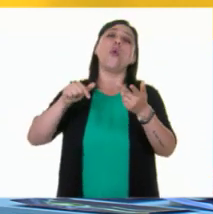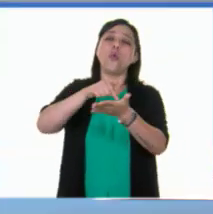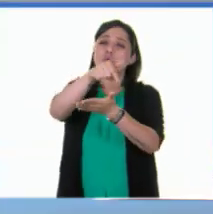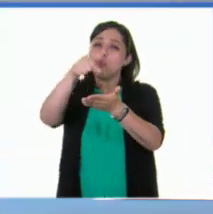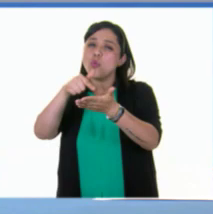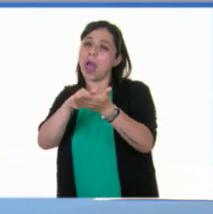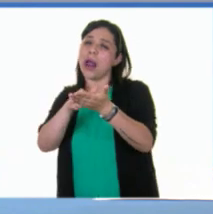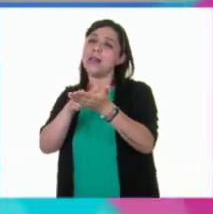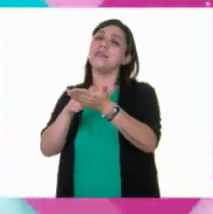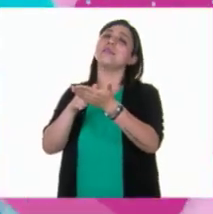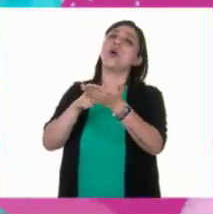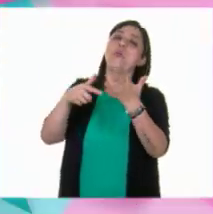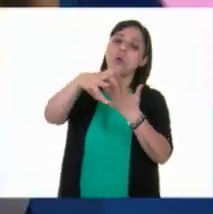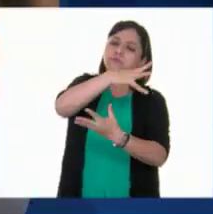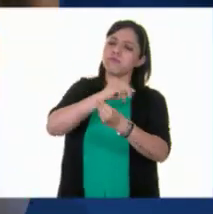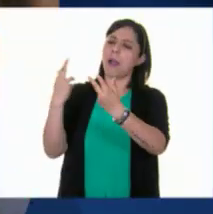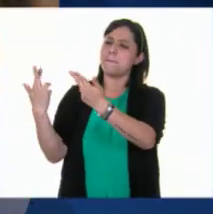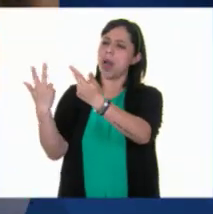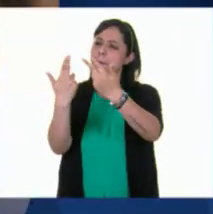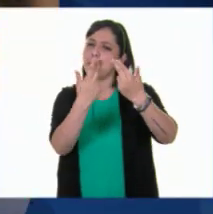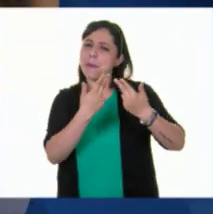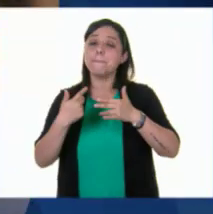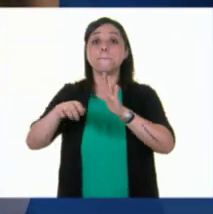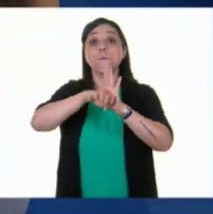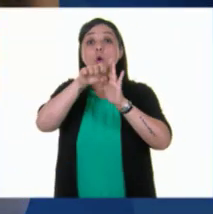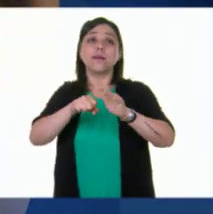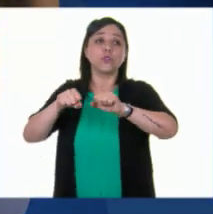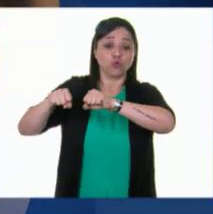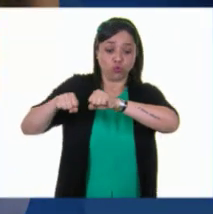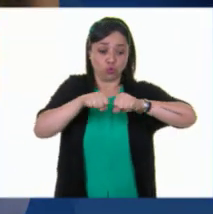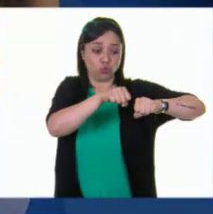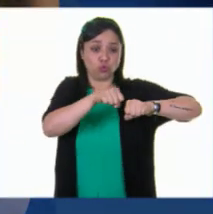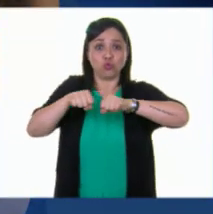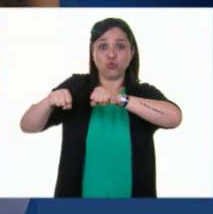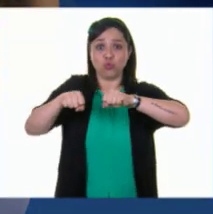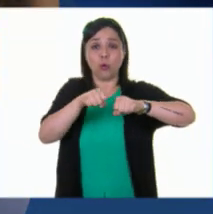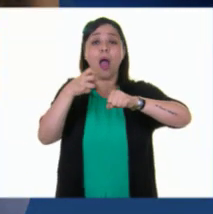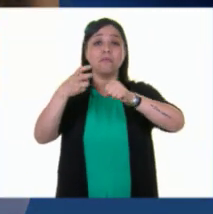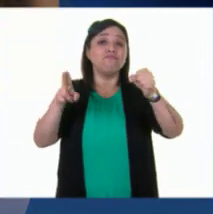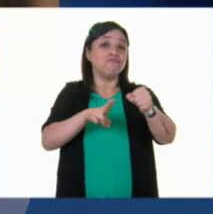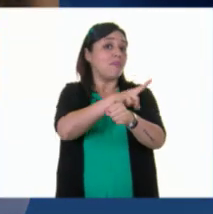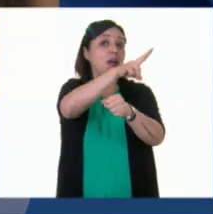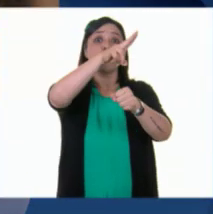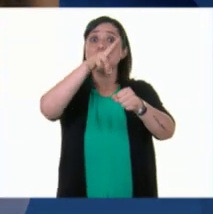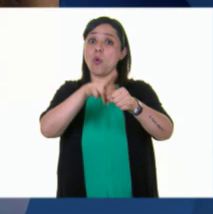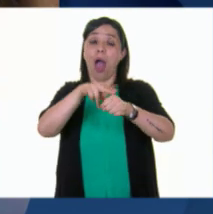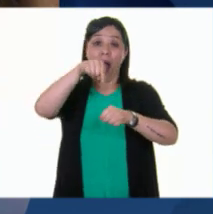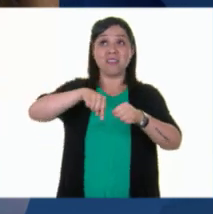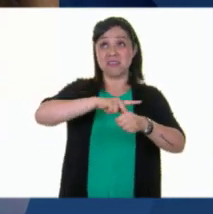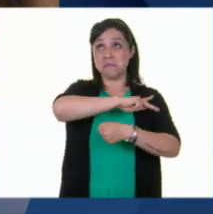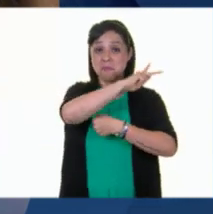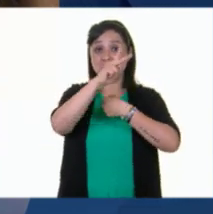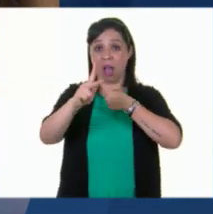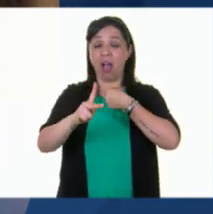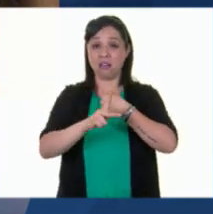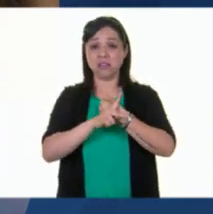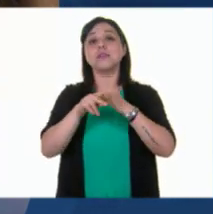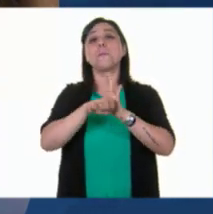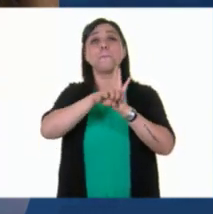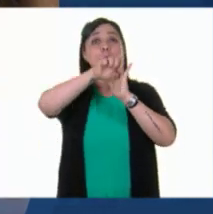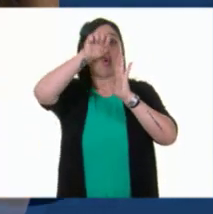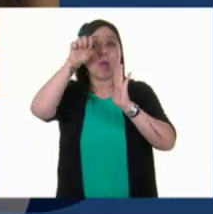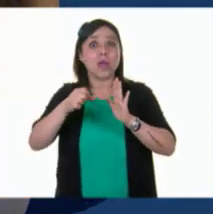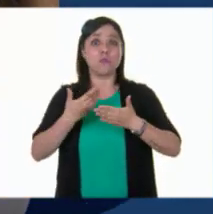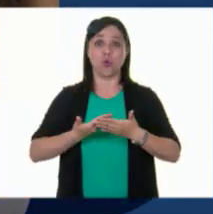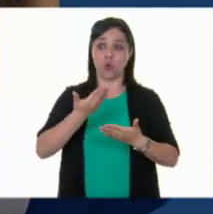enteras. Sí, como los sismos, que son fenómenos naturales que han sucedido en nuestro país. Por ejemplo, el